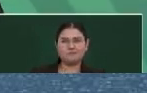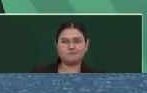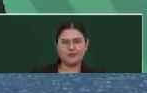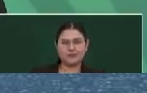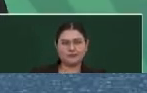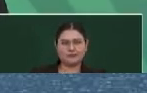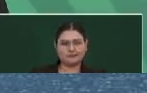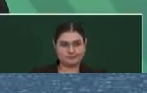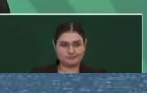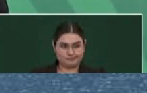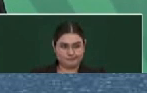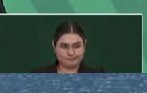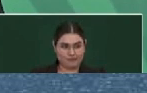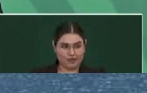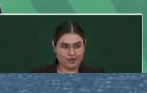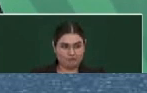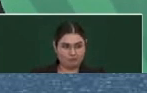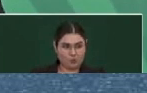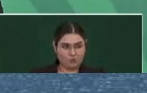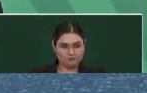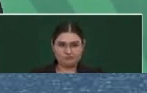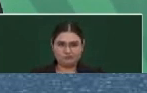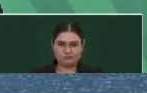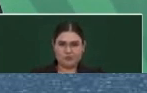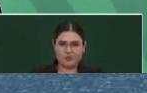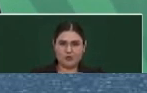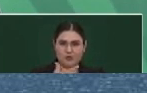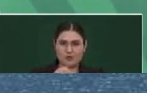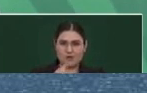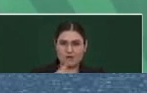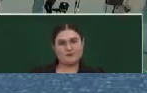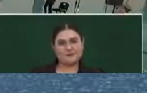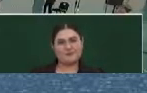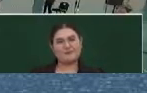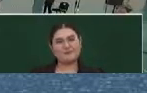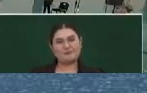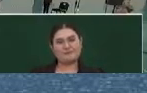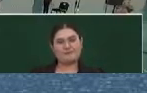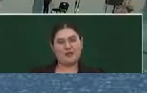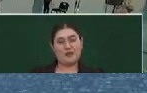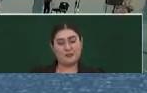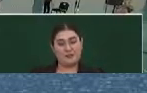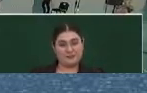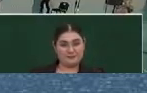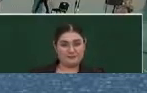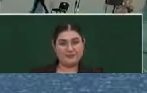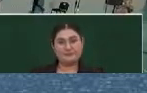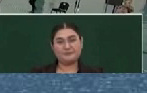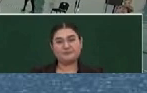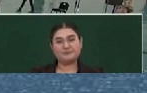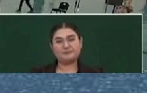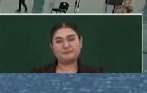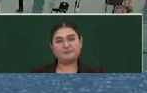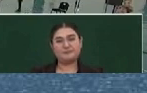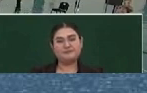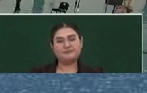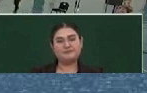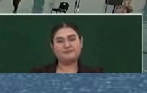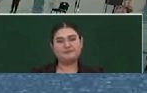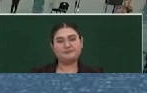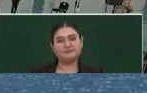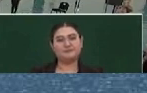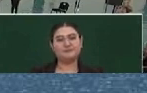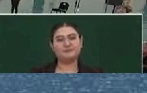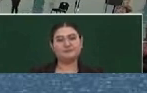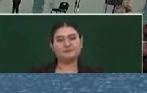amigos autoritarios de la región, en referencia a Pedro Castillo, y también considera que no puede López Obrador tomar una